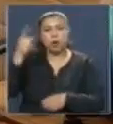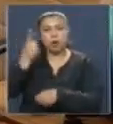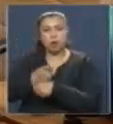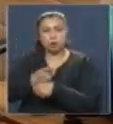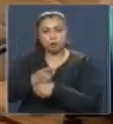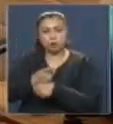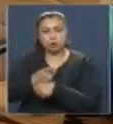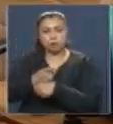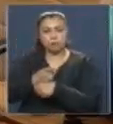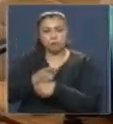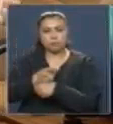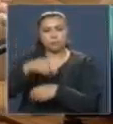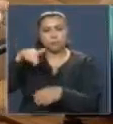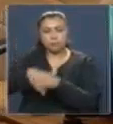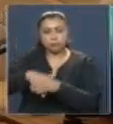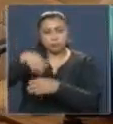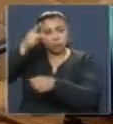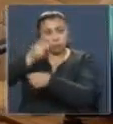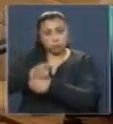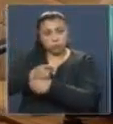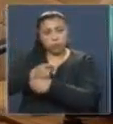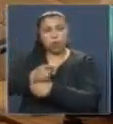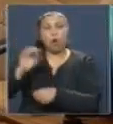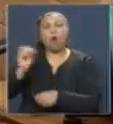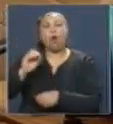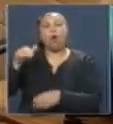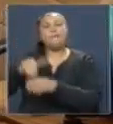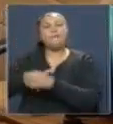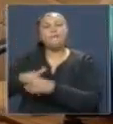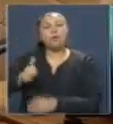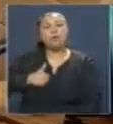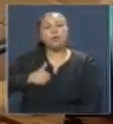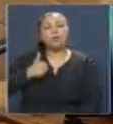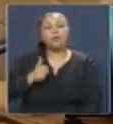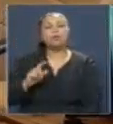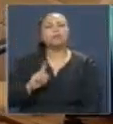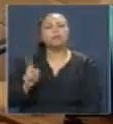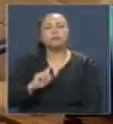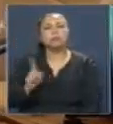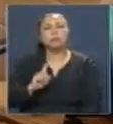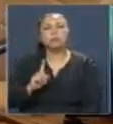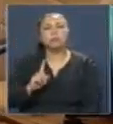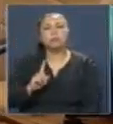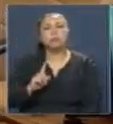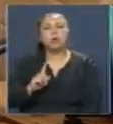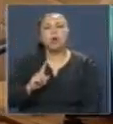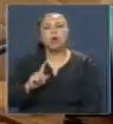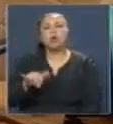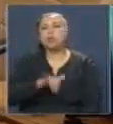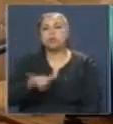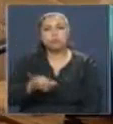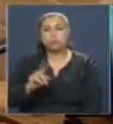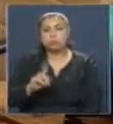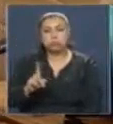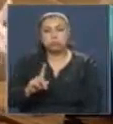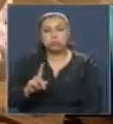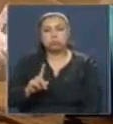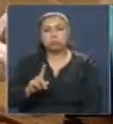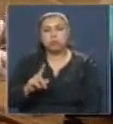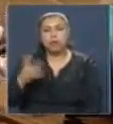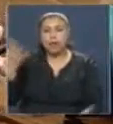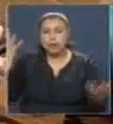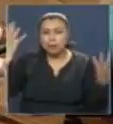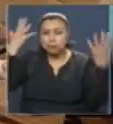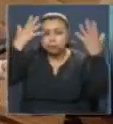obligatorio. Voto obligatorio o voto voluntario no son fines en sí mismos, y ahí hay una confusión